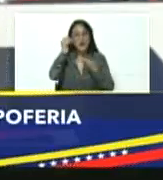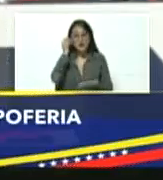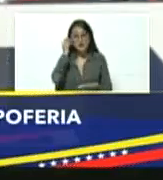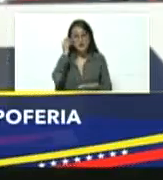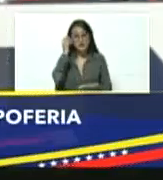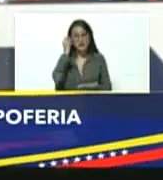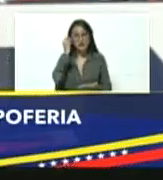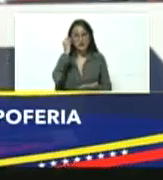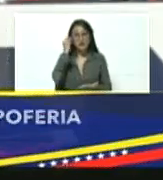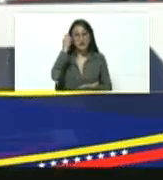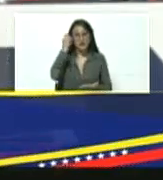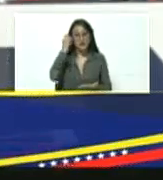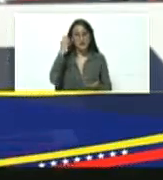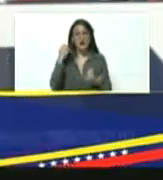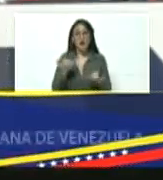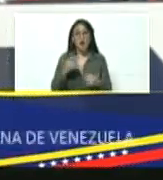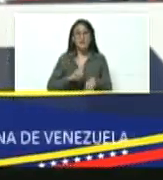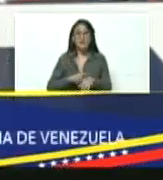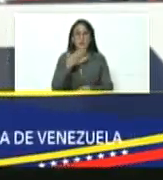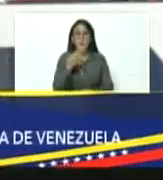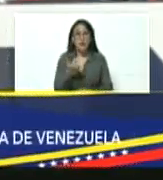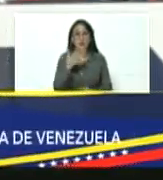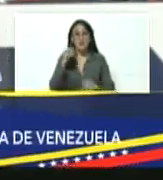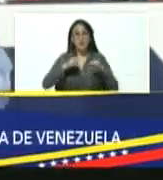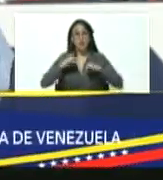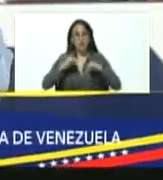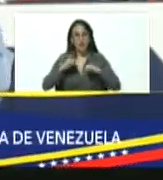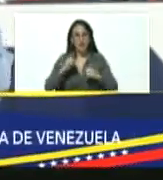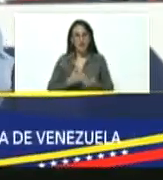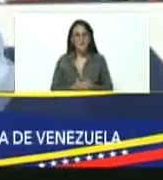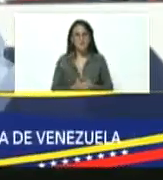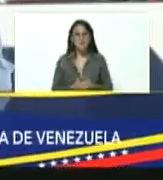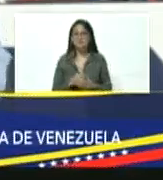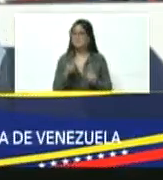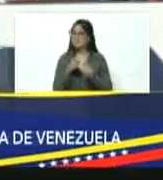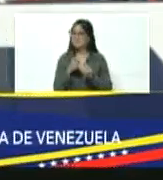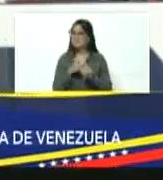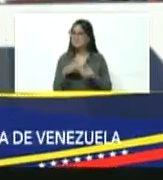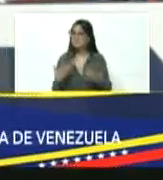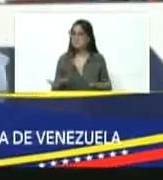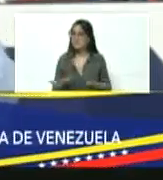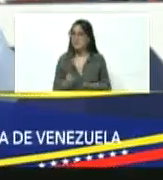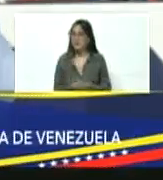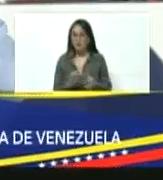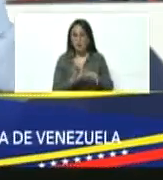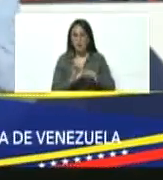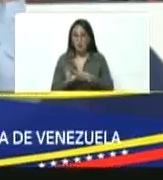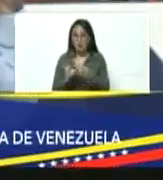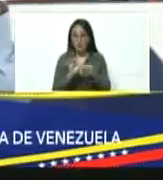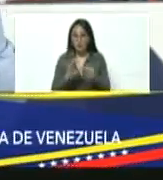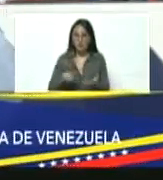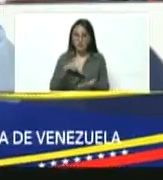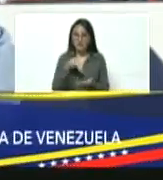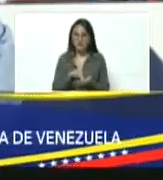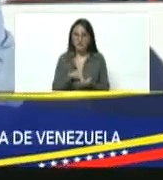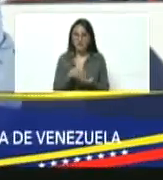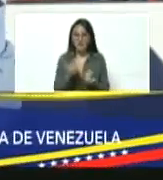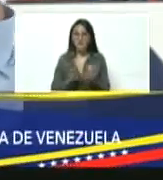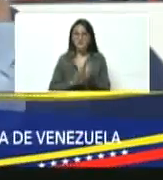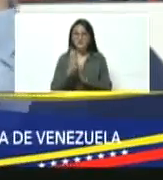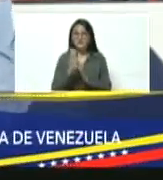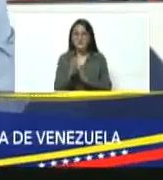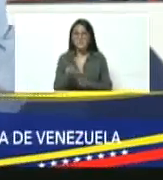tiempos mejores y no tenemos duda de ello, pero lo principal es que en Unión Nacional hemos podido superar